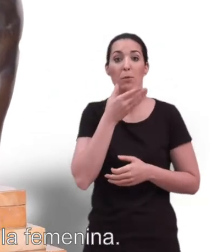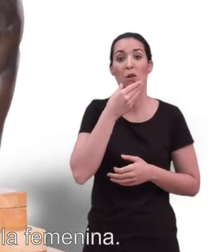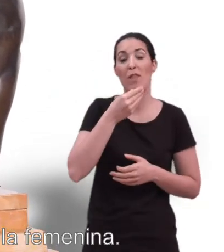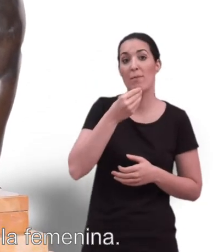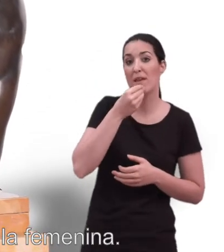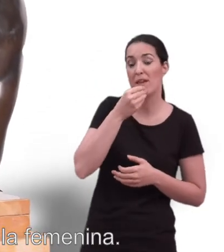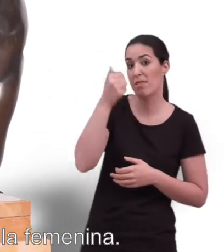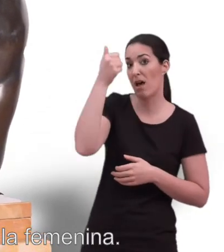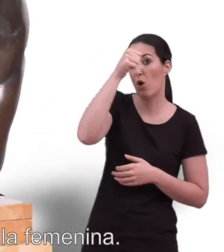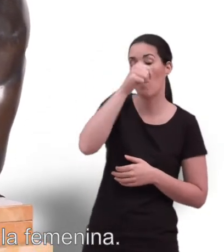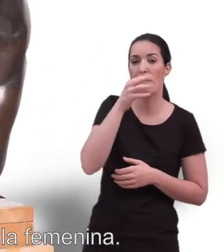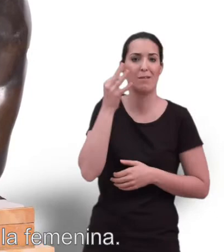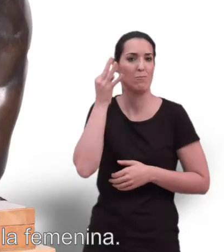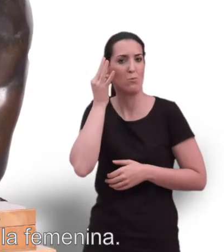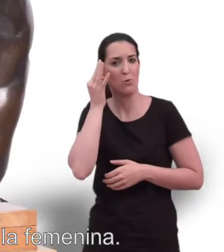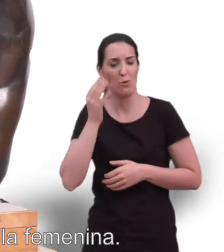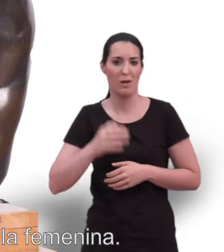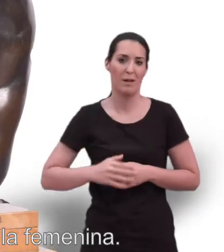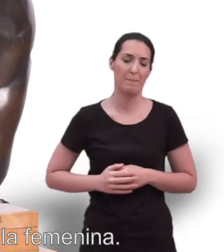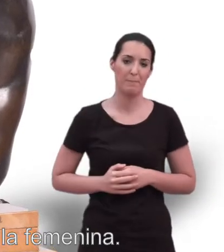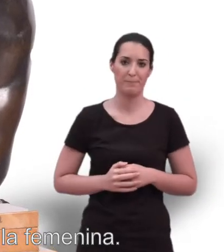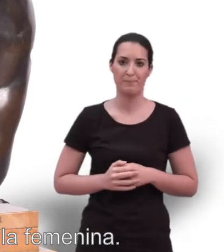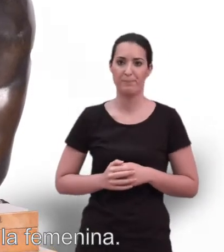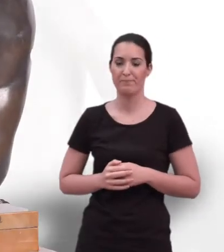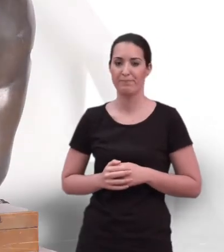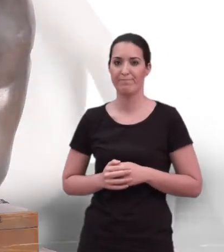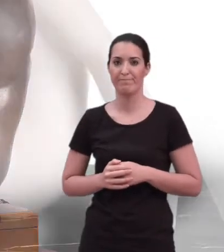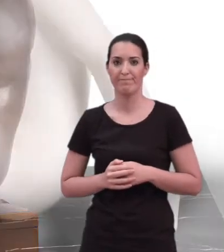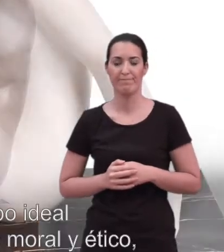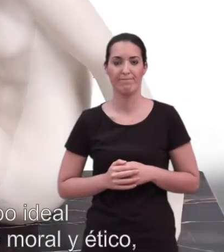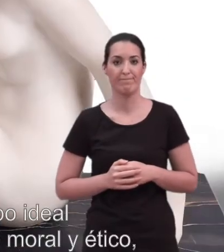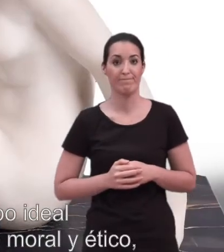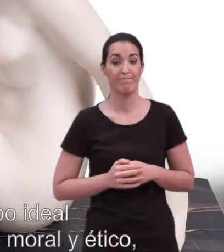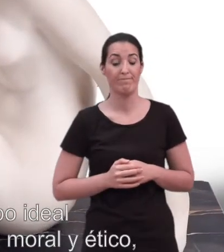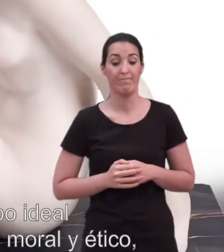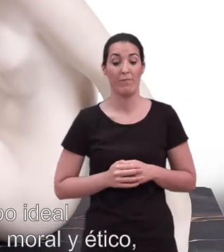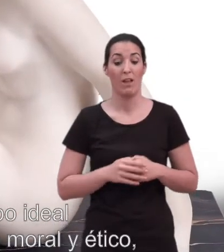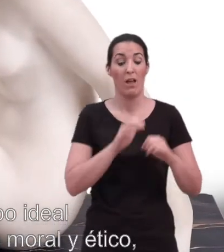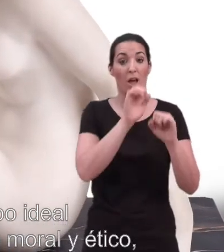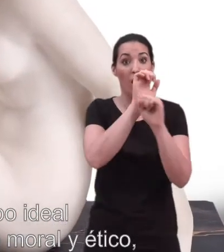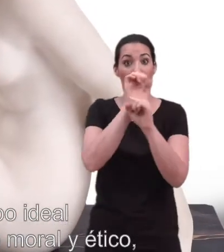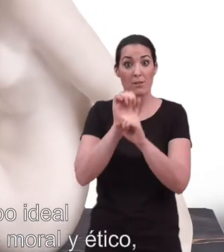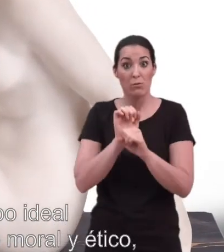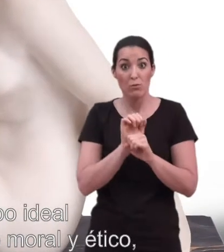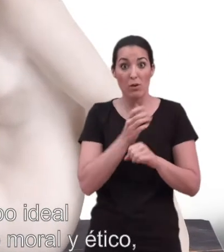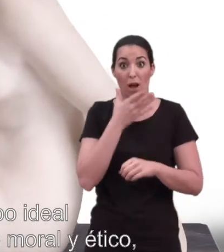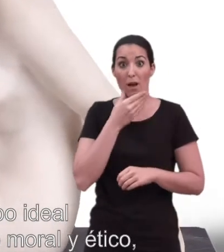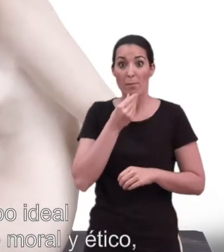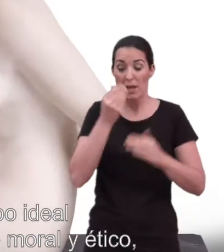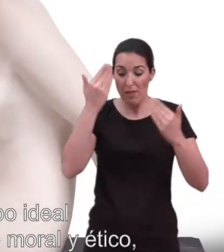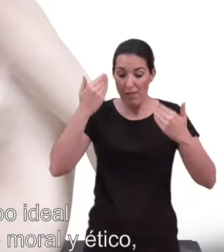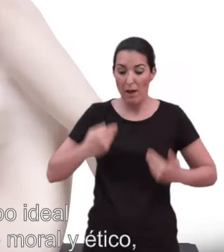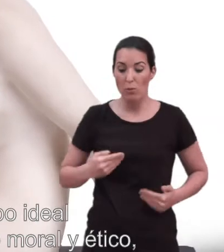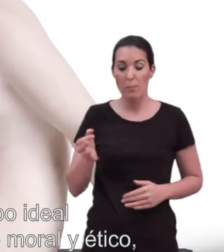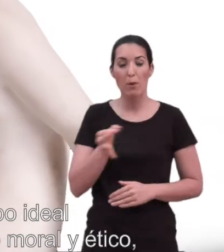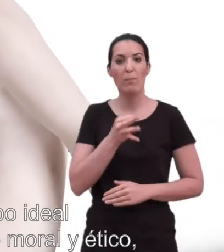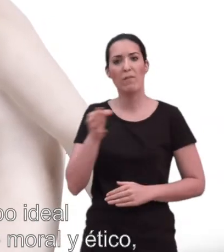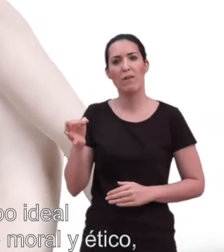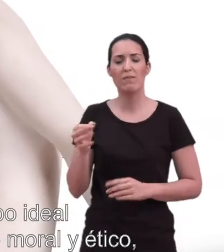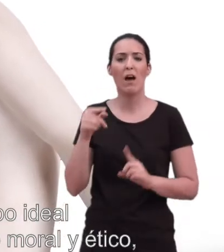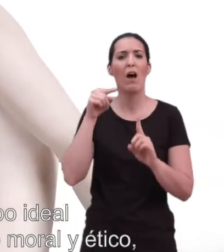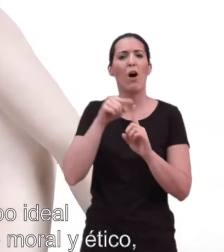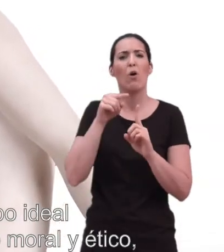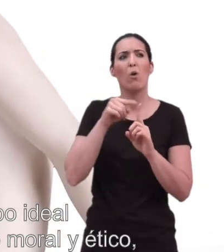tanto en la esfera masculina como en la femenina. En escultura, la belleza del cuerpo ideal se ha usado